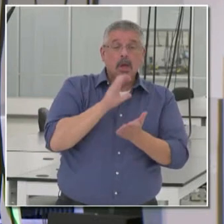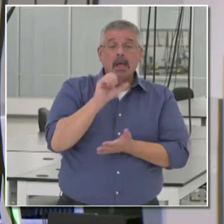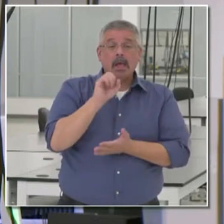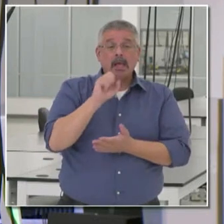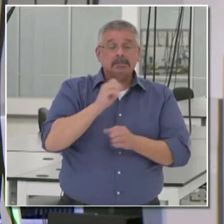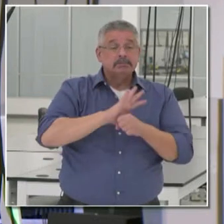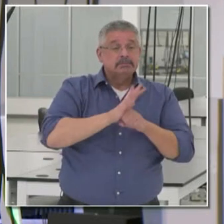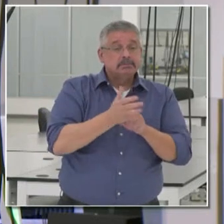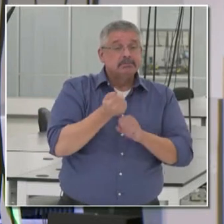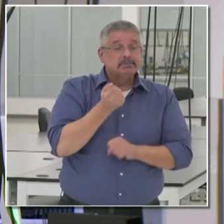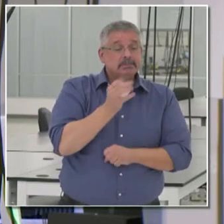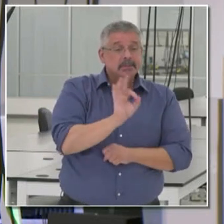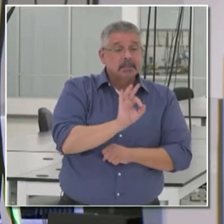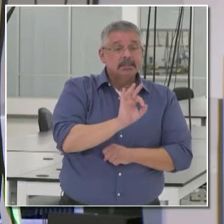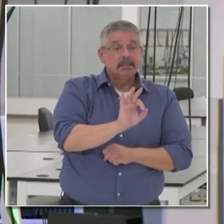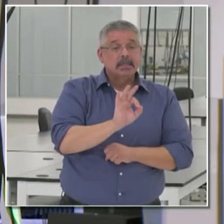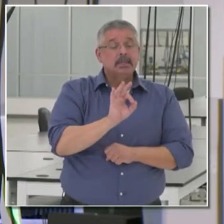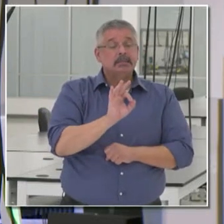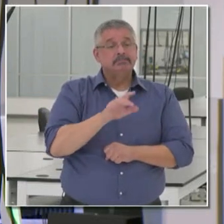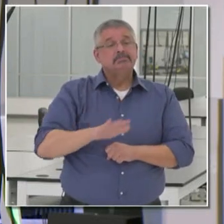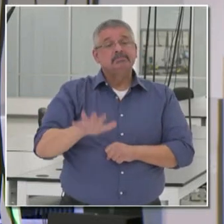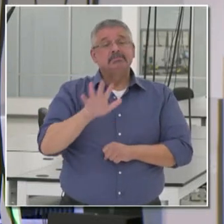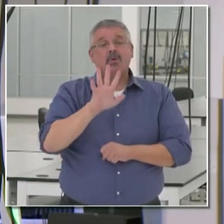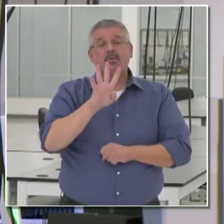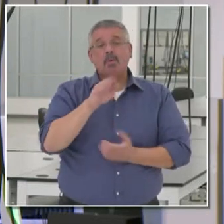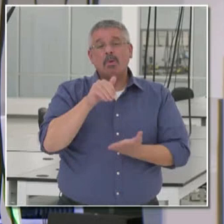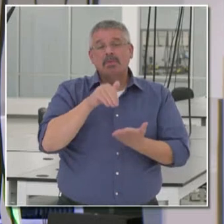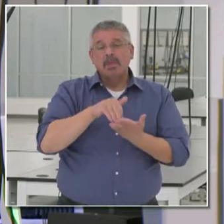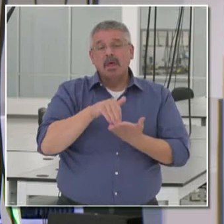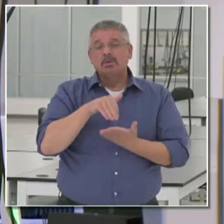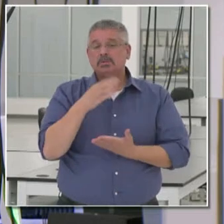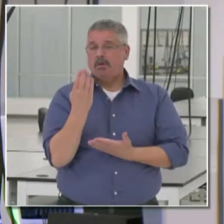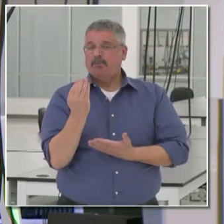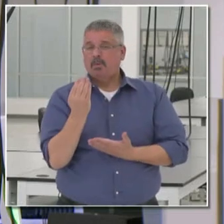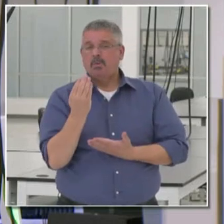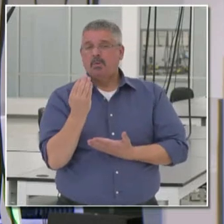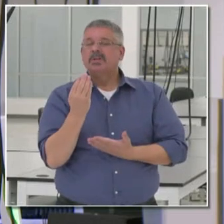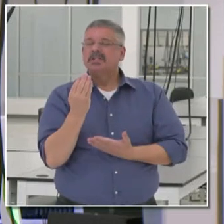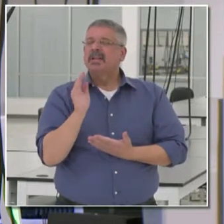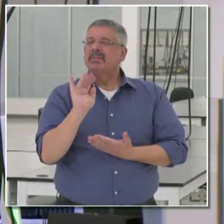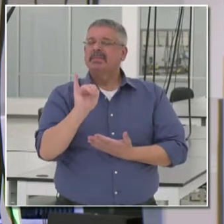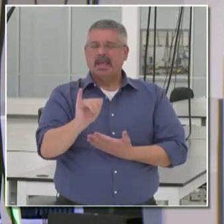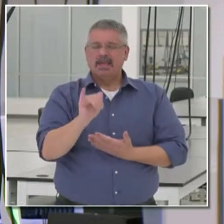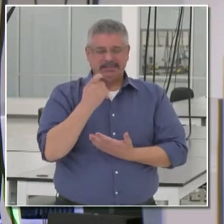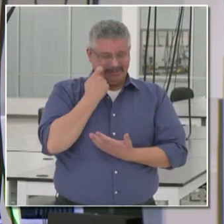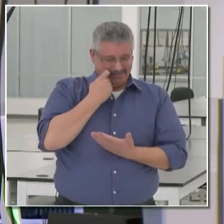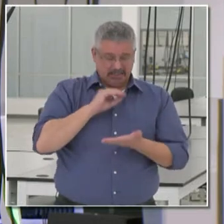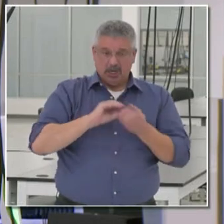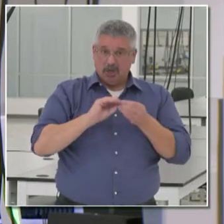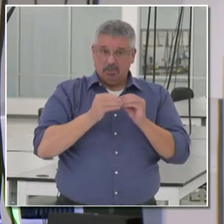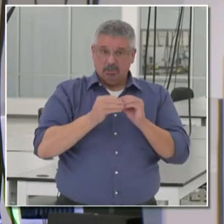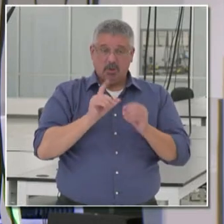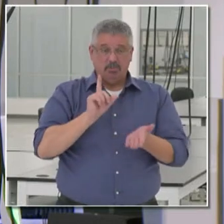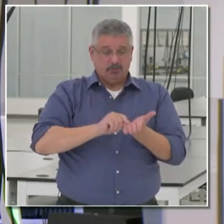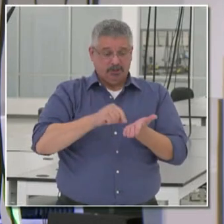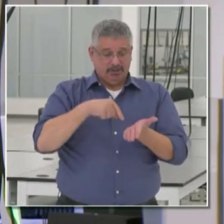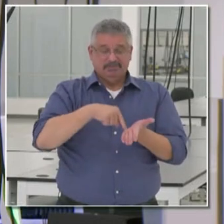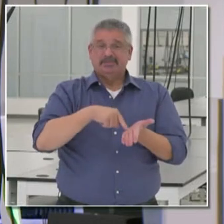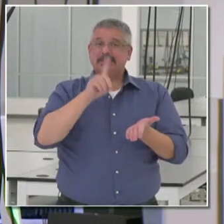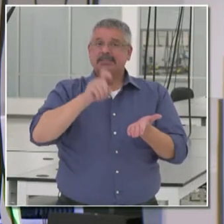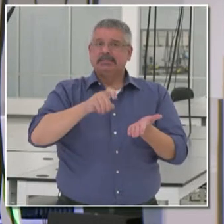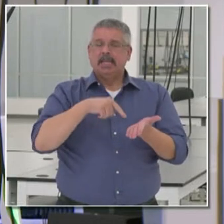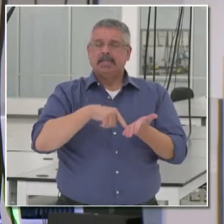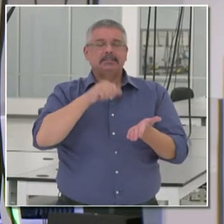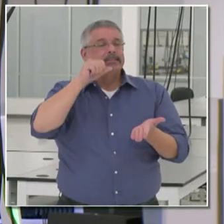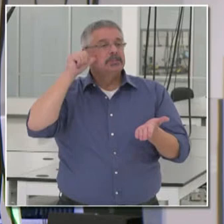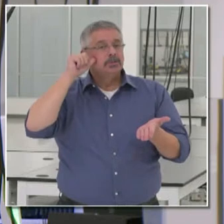basado en esos 120 mil pruebas de la semana pasada es 414 mil es el número más reciente de